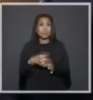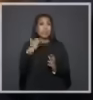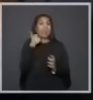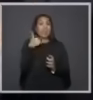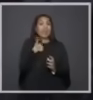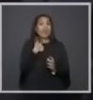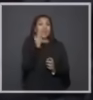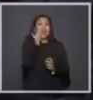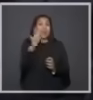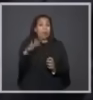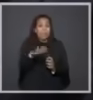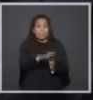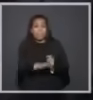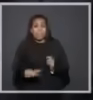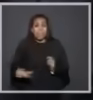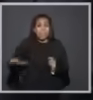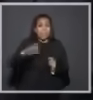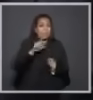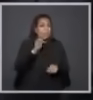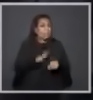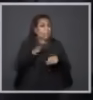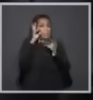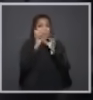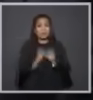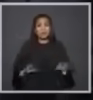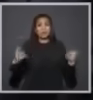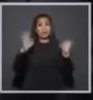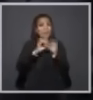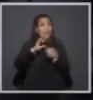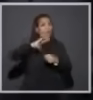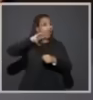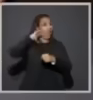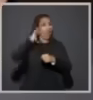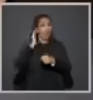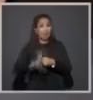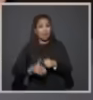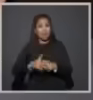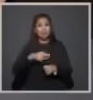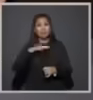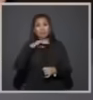básico, lo principal, acabar con la corrupción,